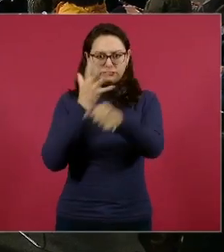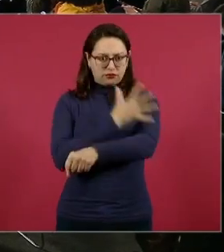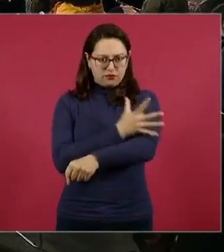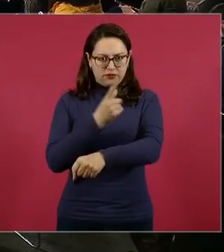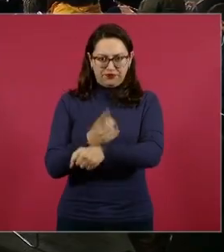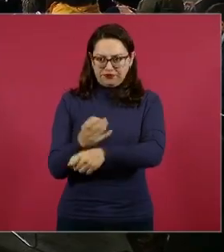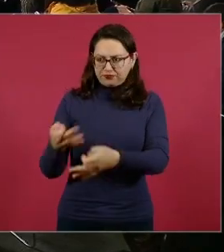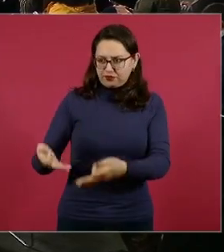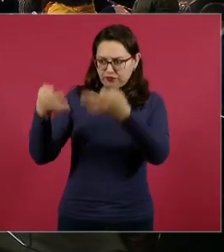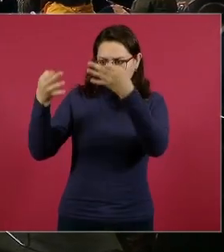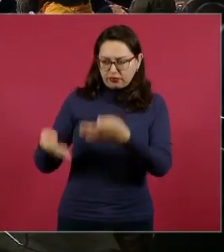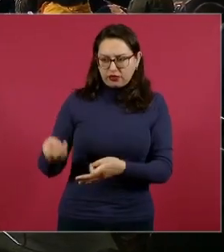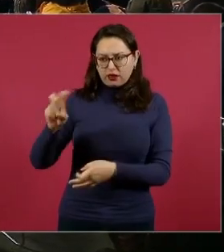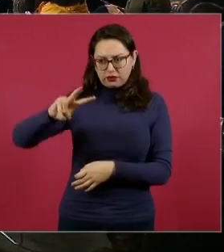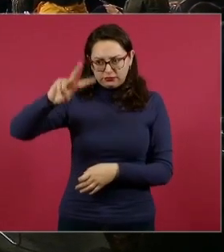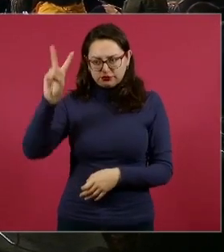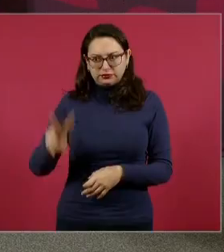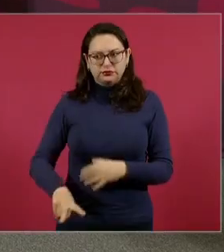Todavía